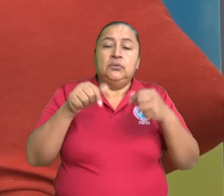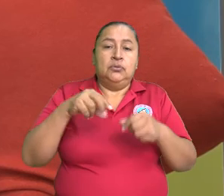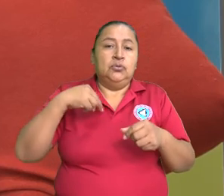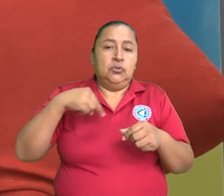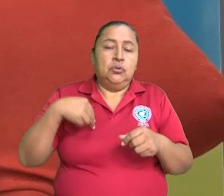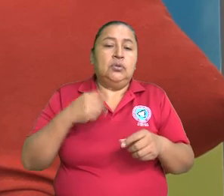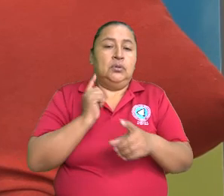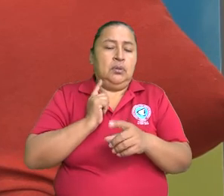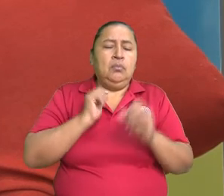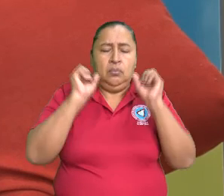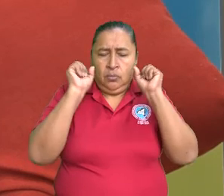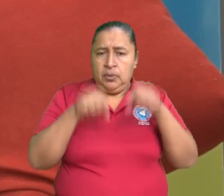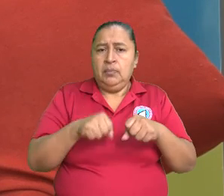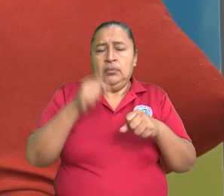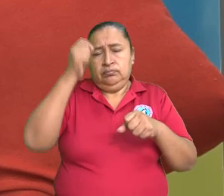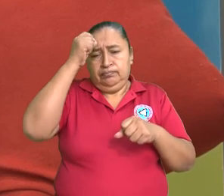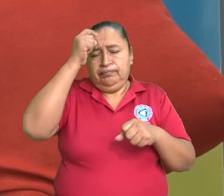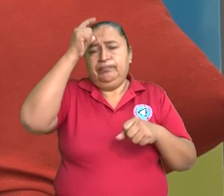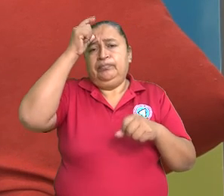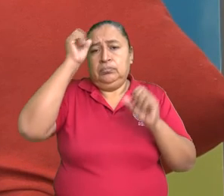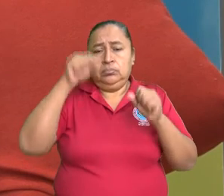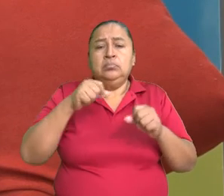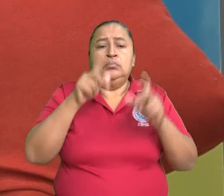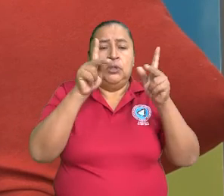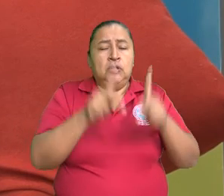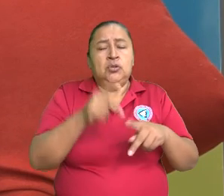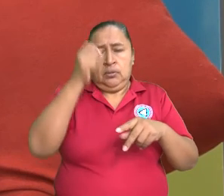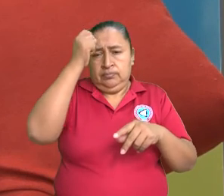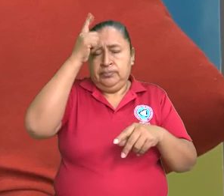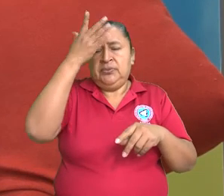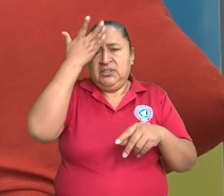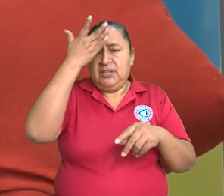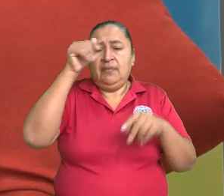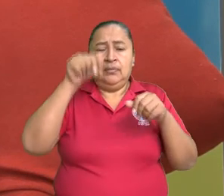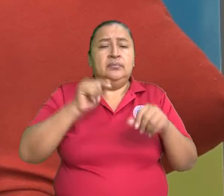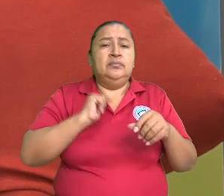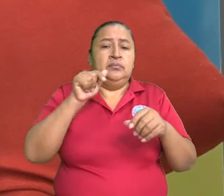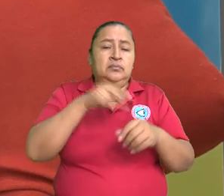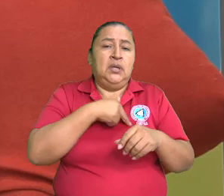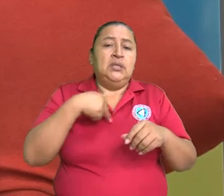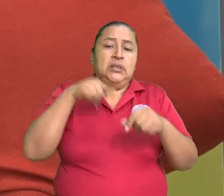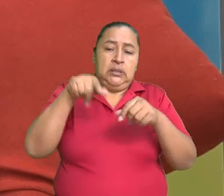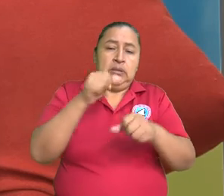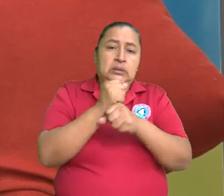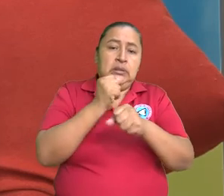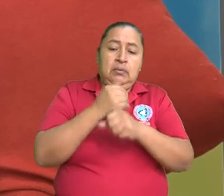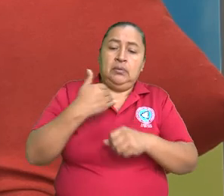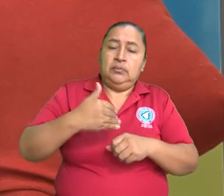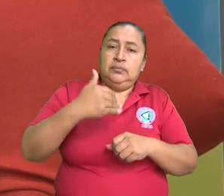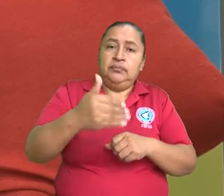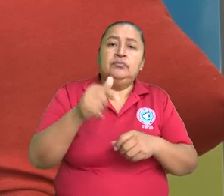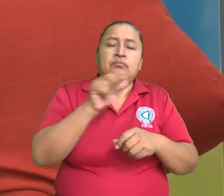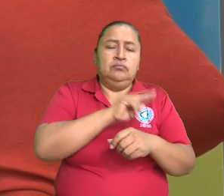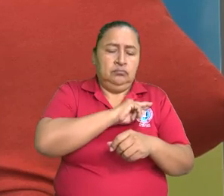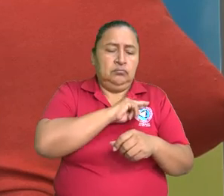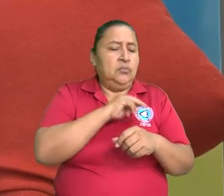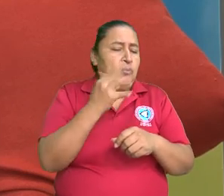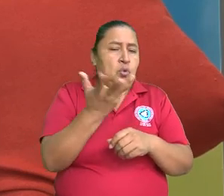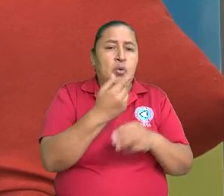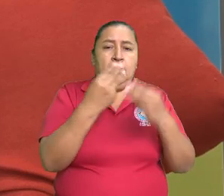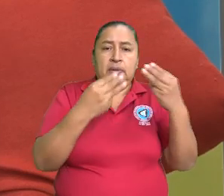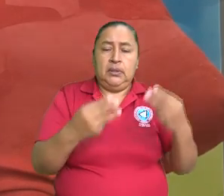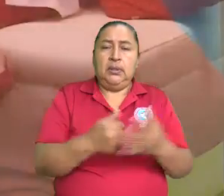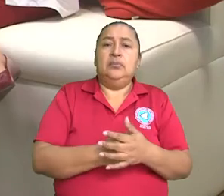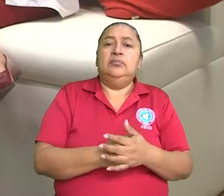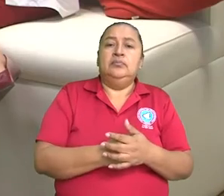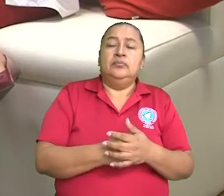las tenemos la capacidad y tenemos gente capacitada para hacer ese tipo de procedimiento y tenemos todo.